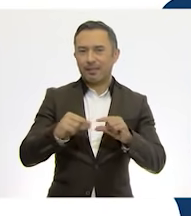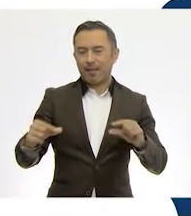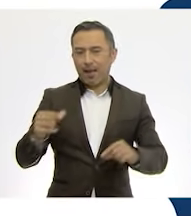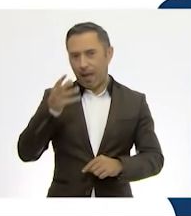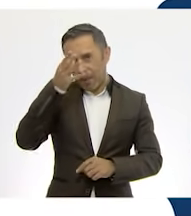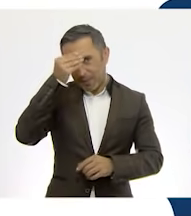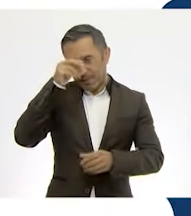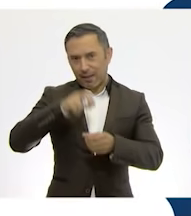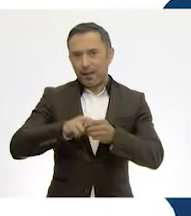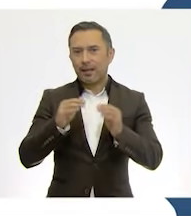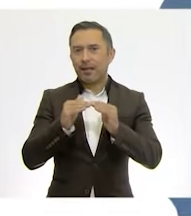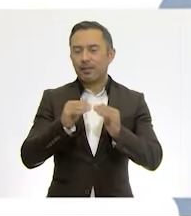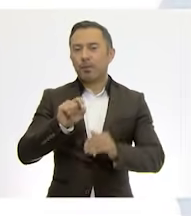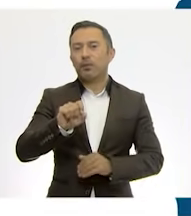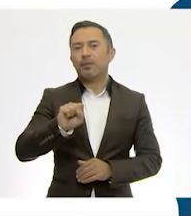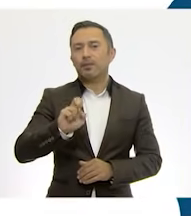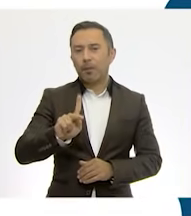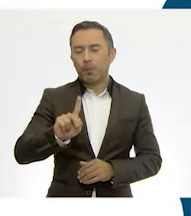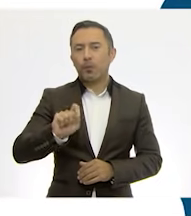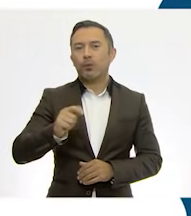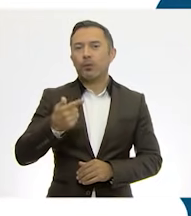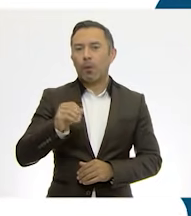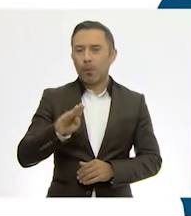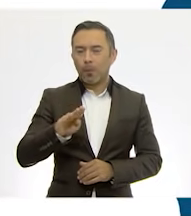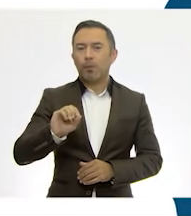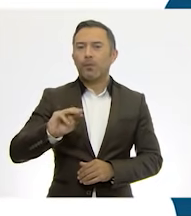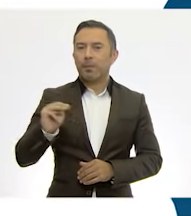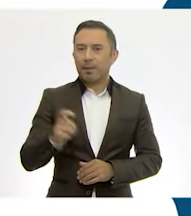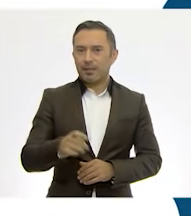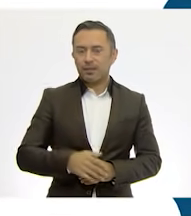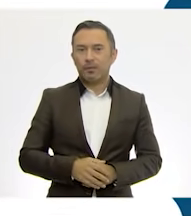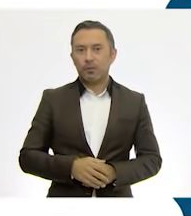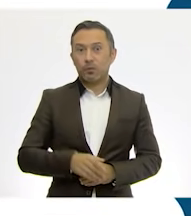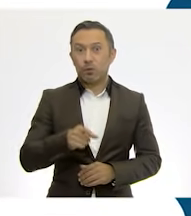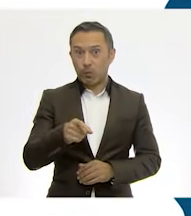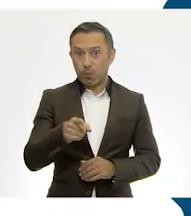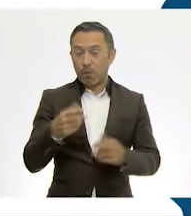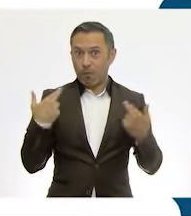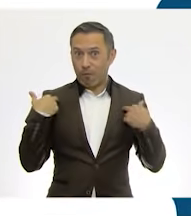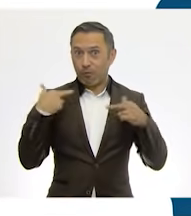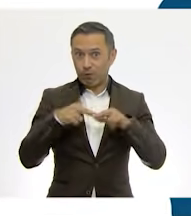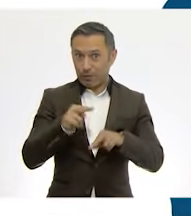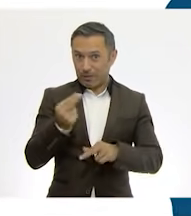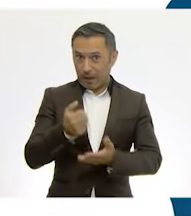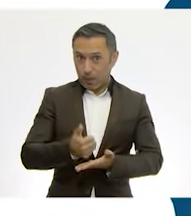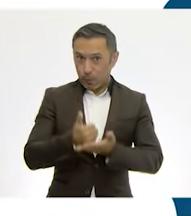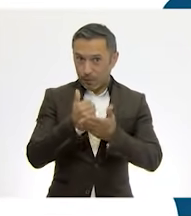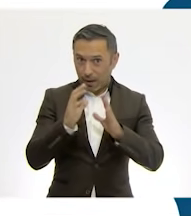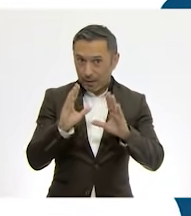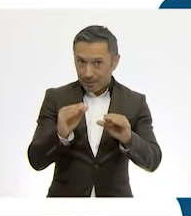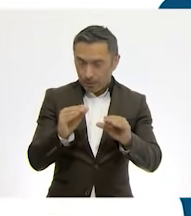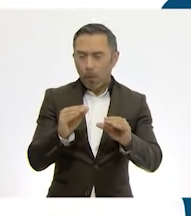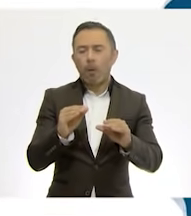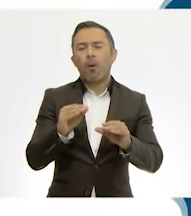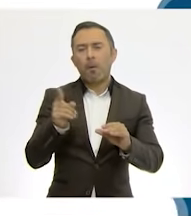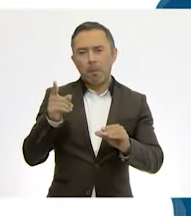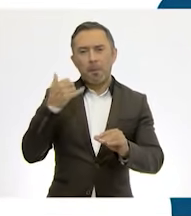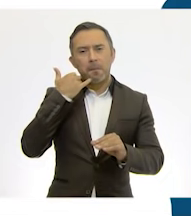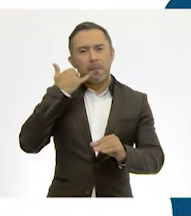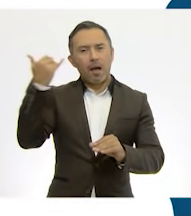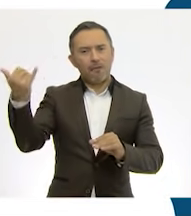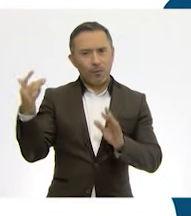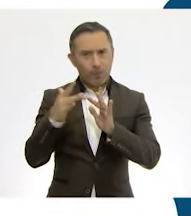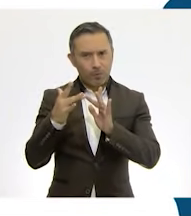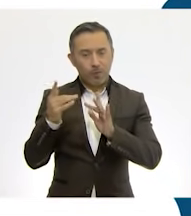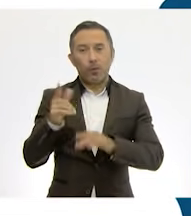.cep.gov.mx. Para solicitar apoyo pedagógico, comunícate con maestras y maestros de lunes a